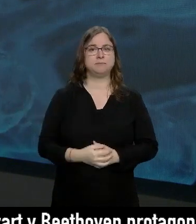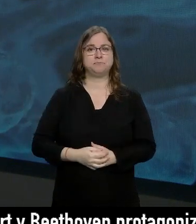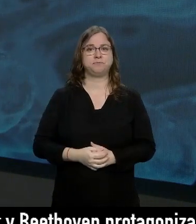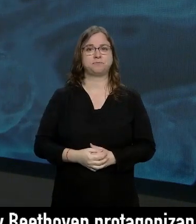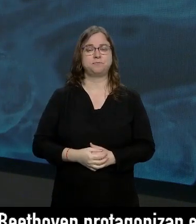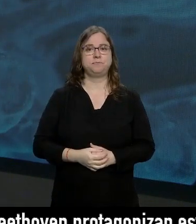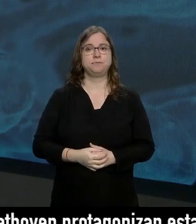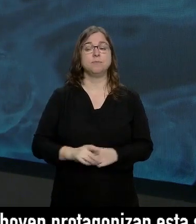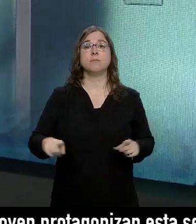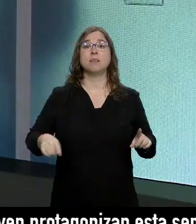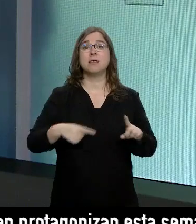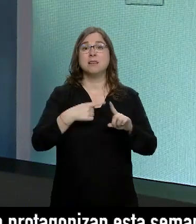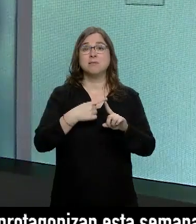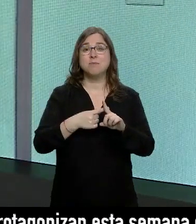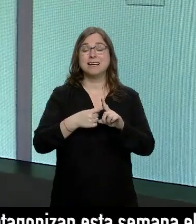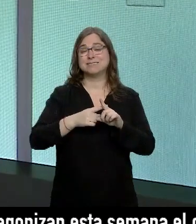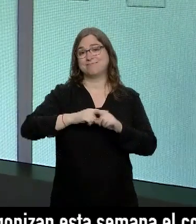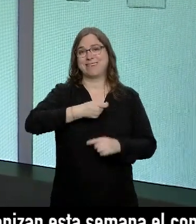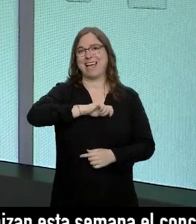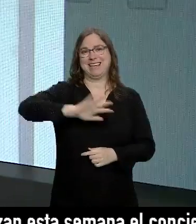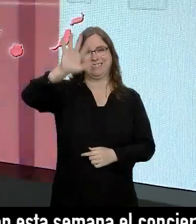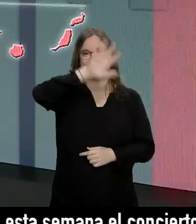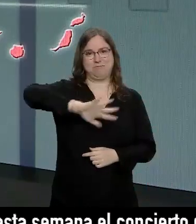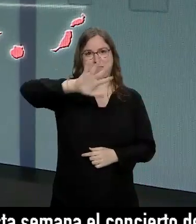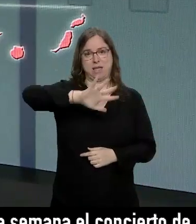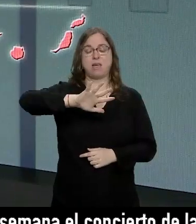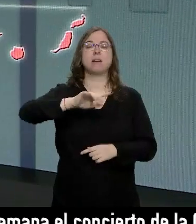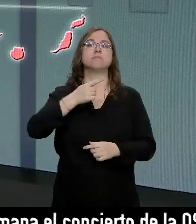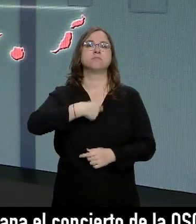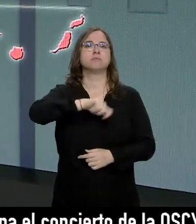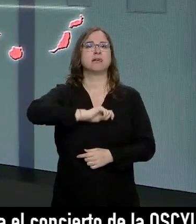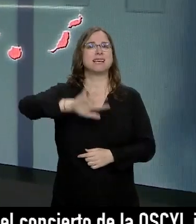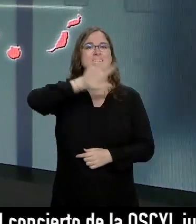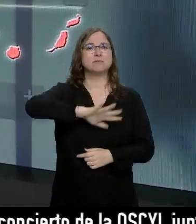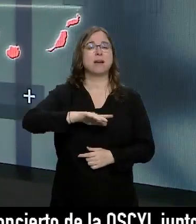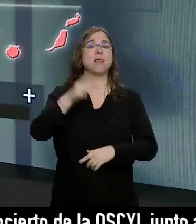Salamanca. Y las cifras nacionales. En España, Sanidad notifica